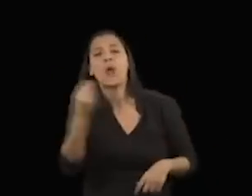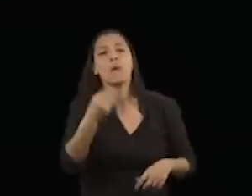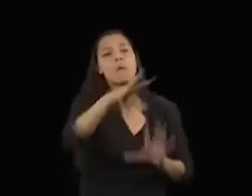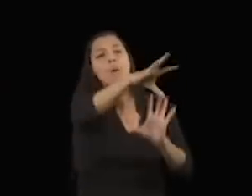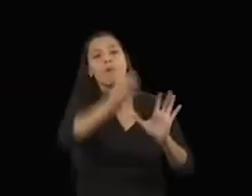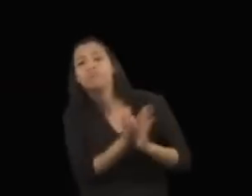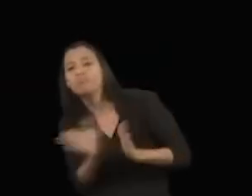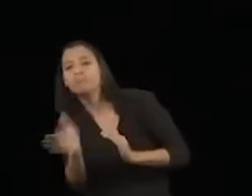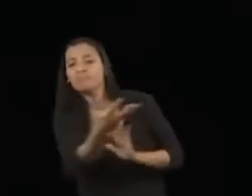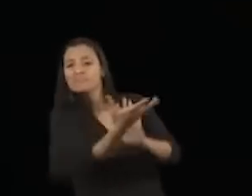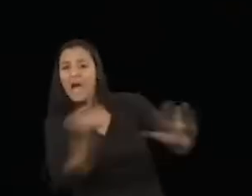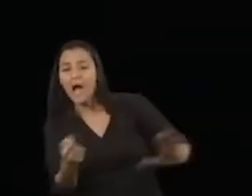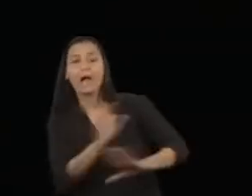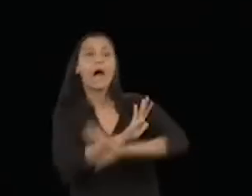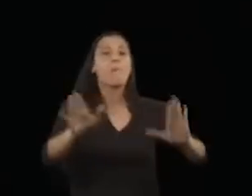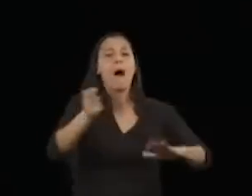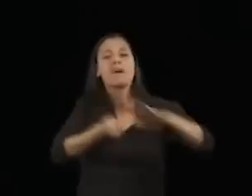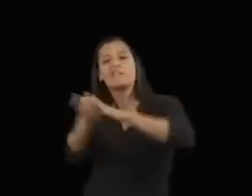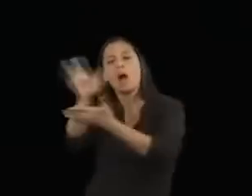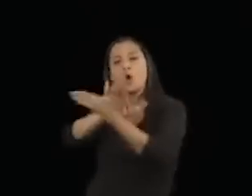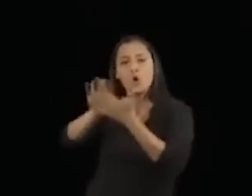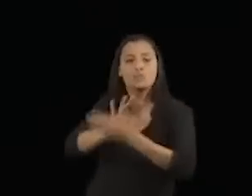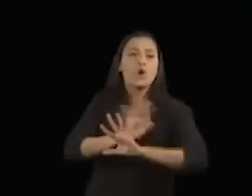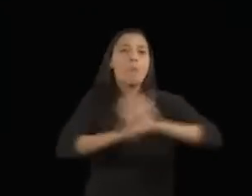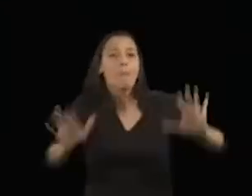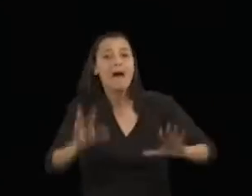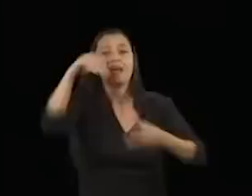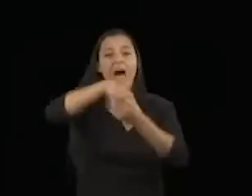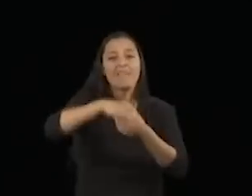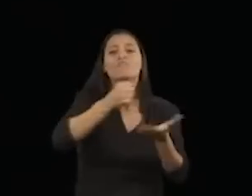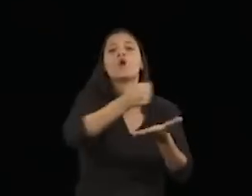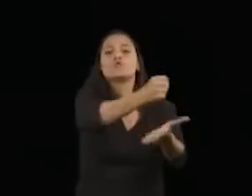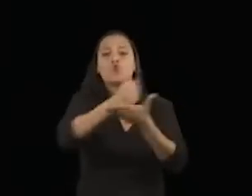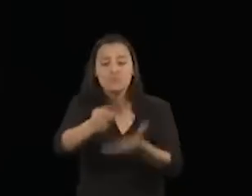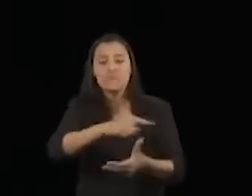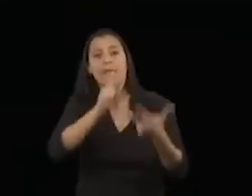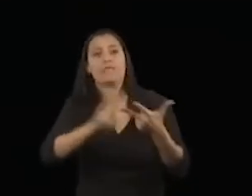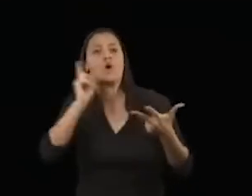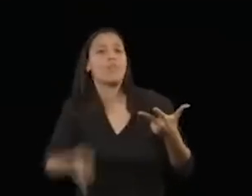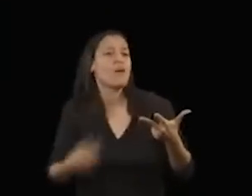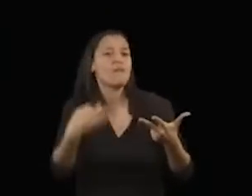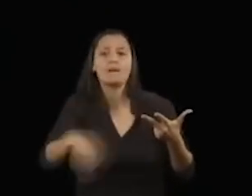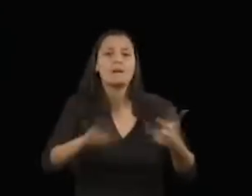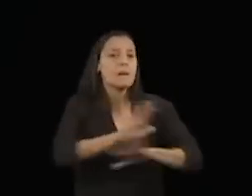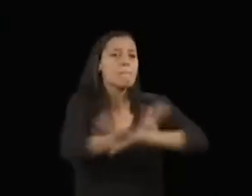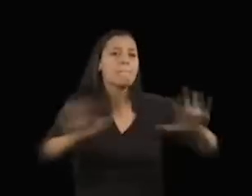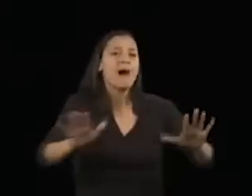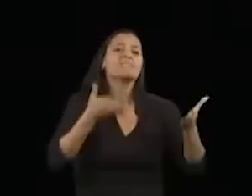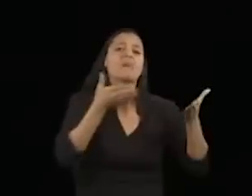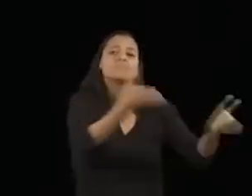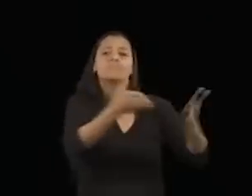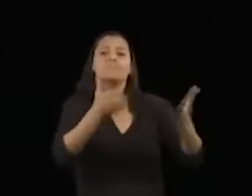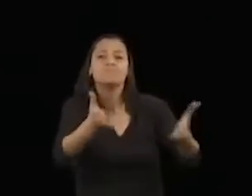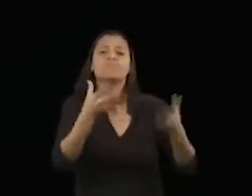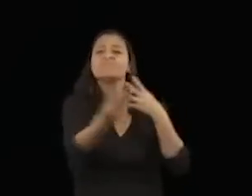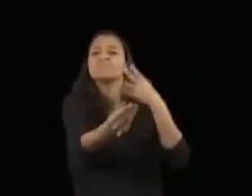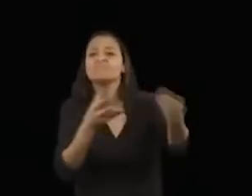había que terminar con la corrupción en los programas sociales, que teníamos que salir del asistencialismo para